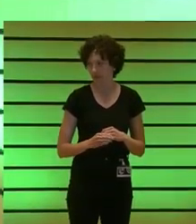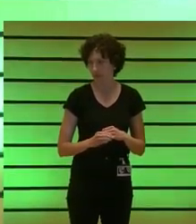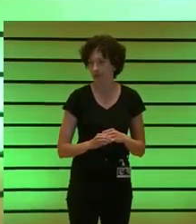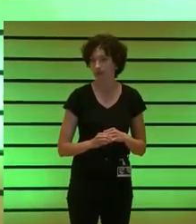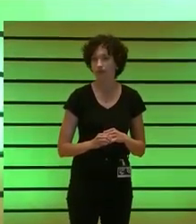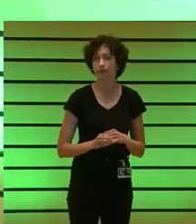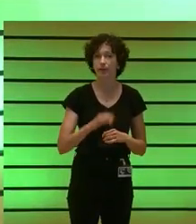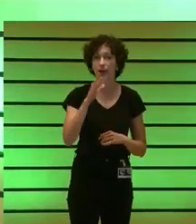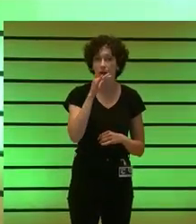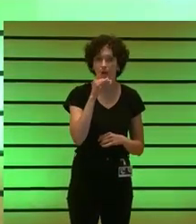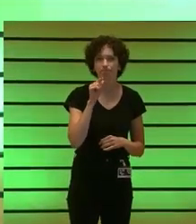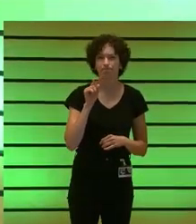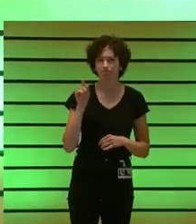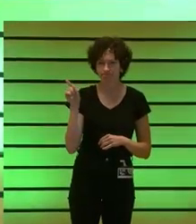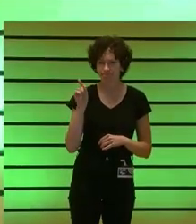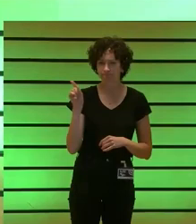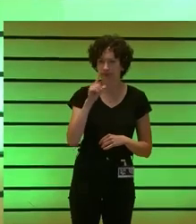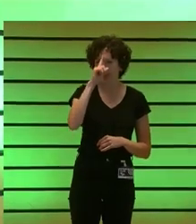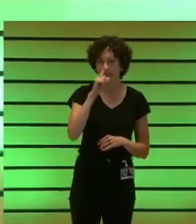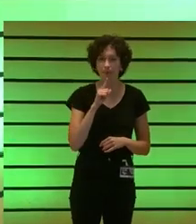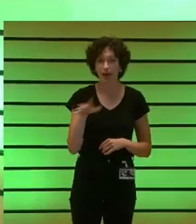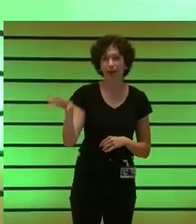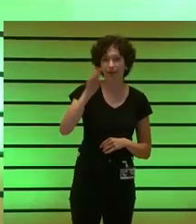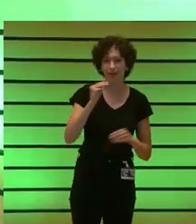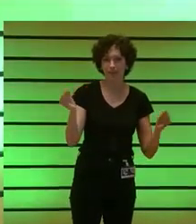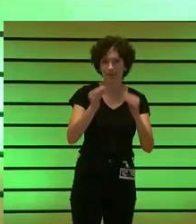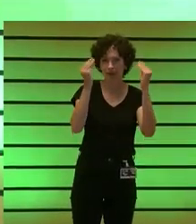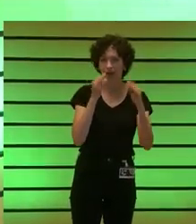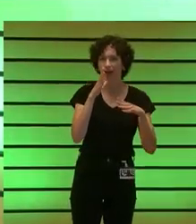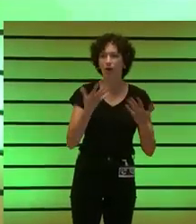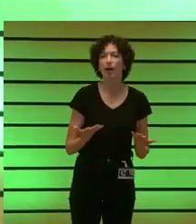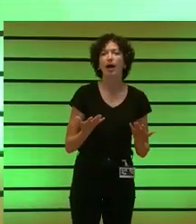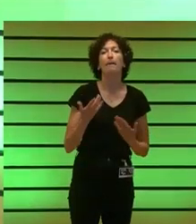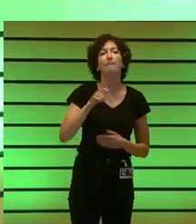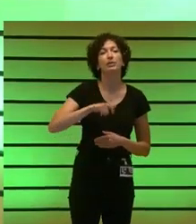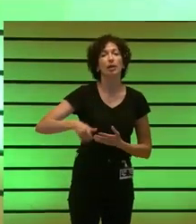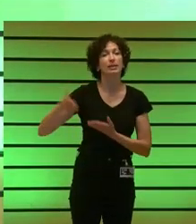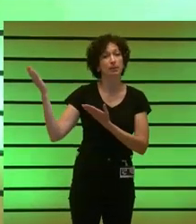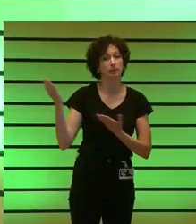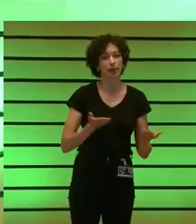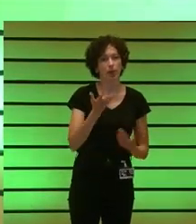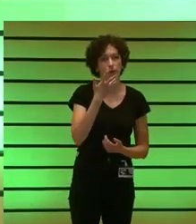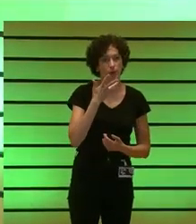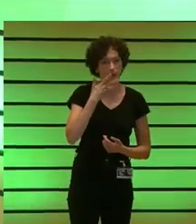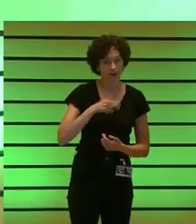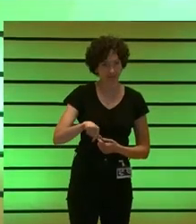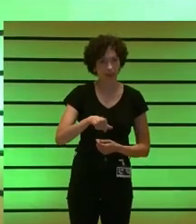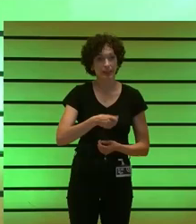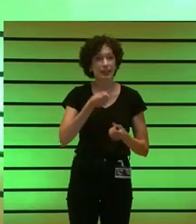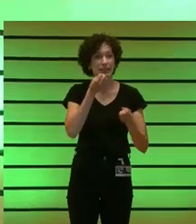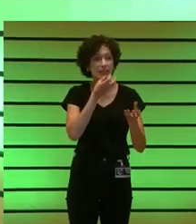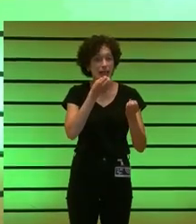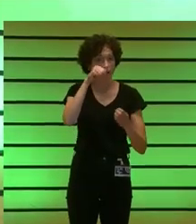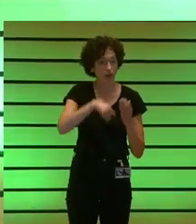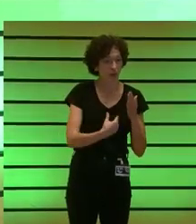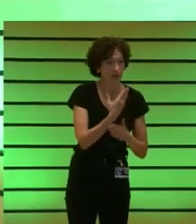Ahora que ya entendemos mejor nuestra imagen, vamos a conocer a nuestros primeros invitados. Las charlas de la mañana y